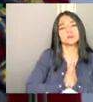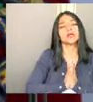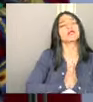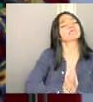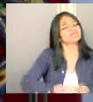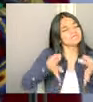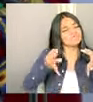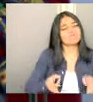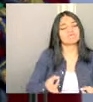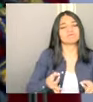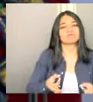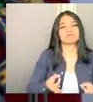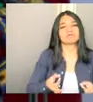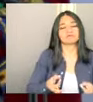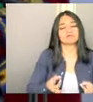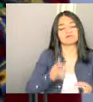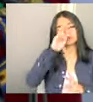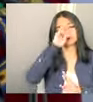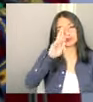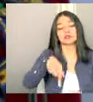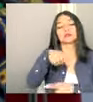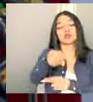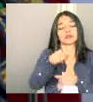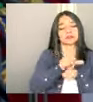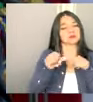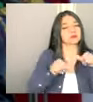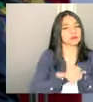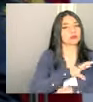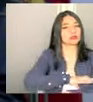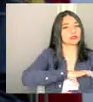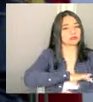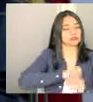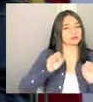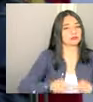estricta respecto a lo que vamos a hacer en la próxima administración municipal.